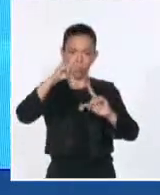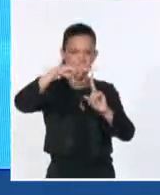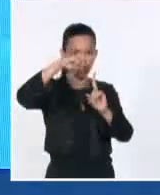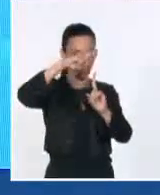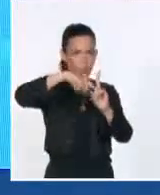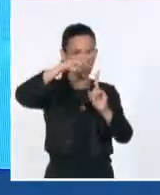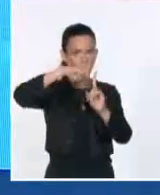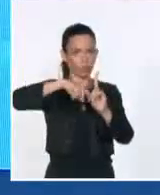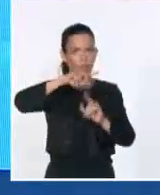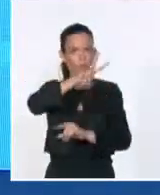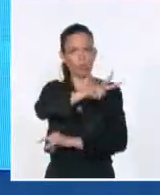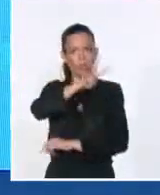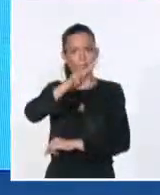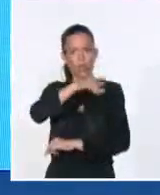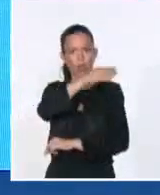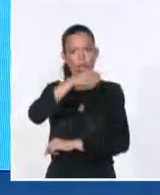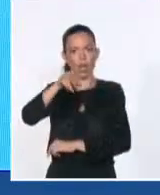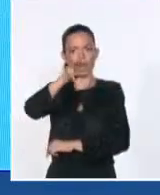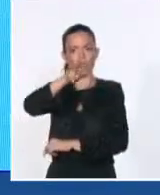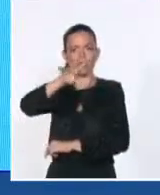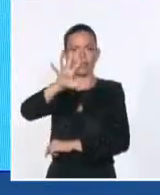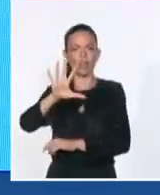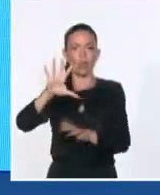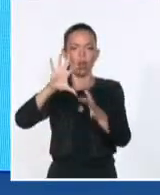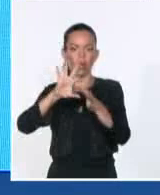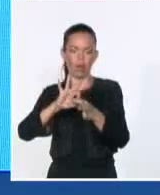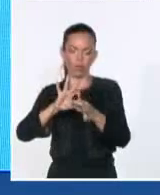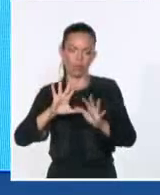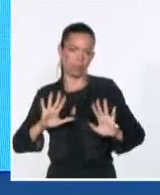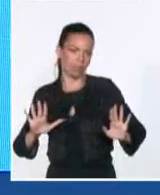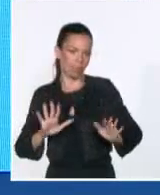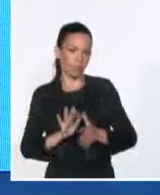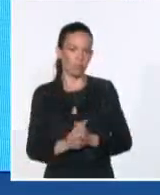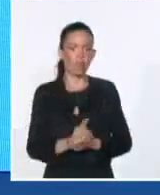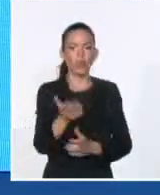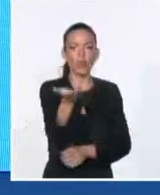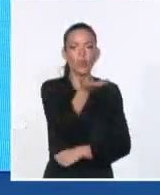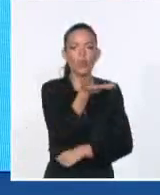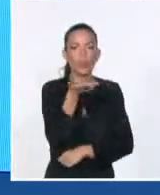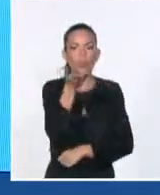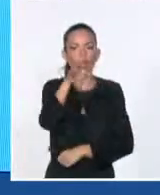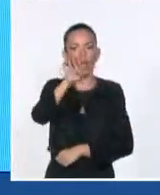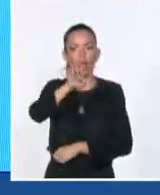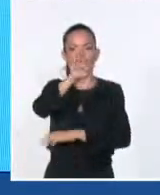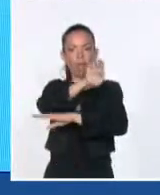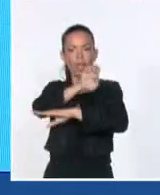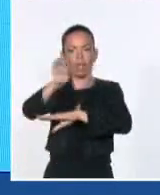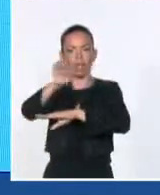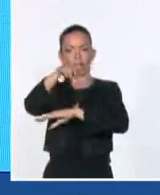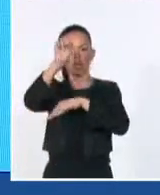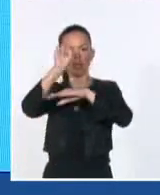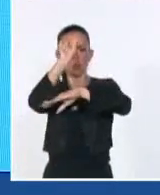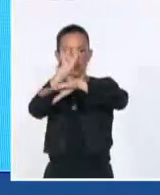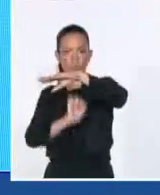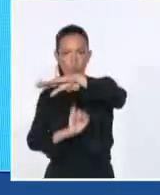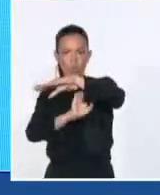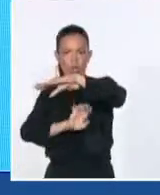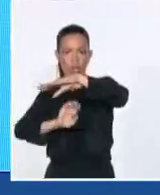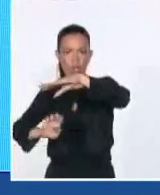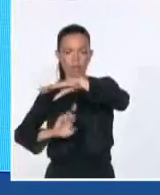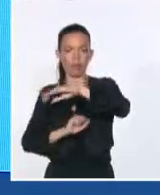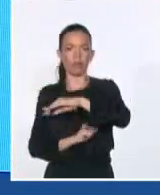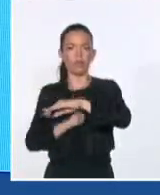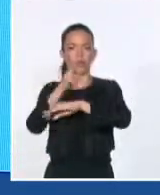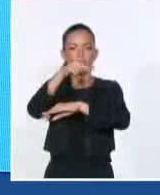valores entre 22 y 25 grados Celsius. Los vientos entre el este y el sudeste en la región occidental, del nordeste al este en el